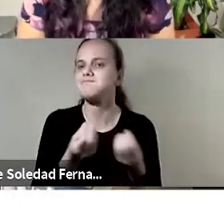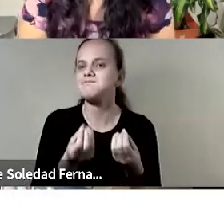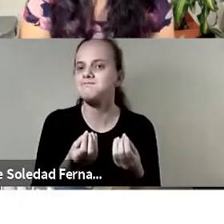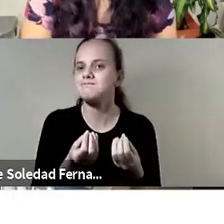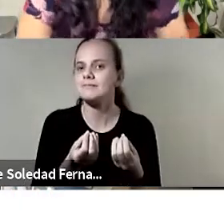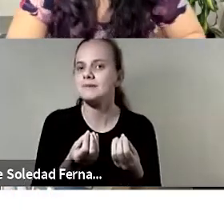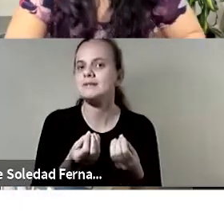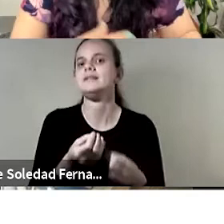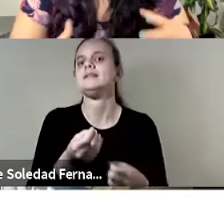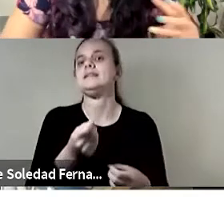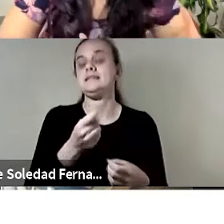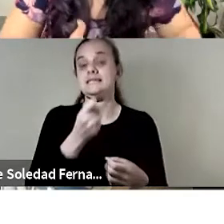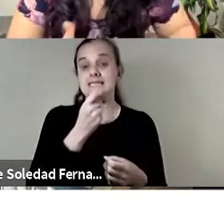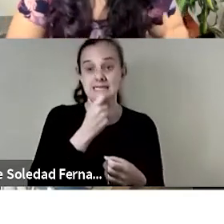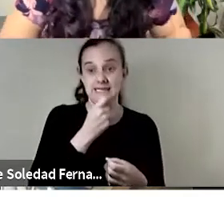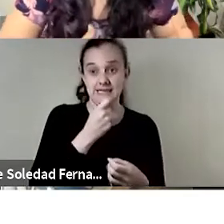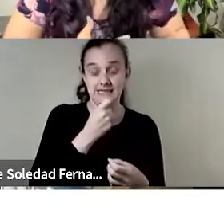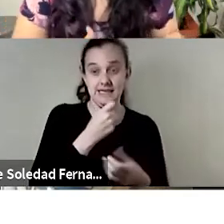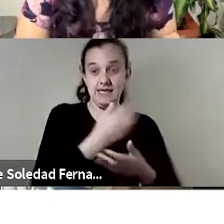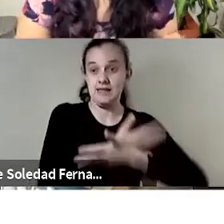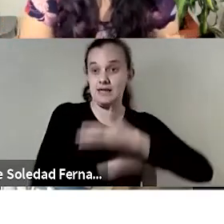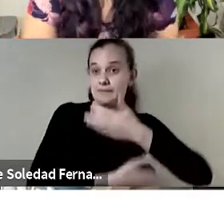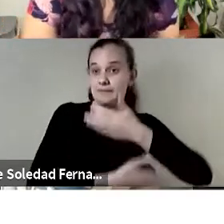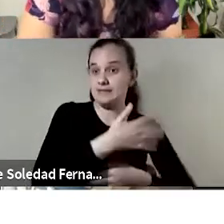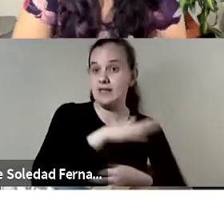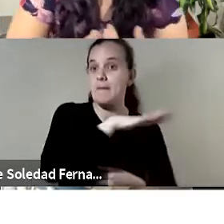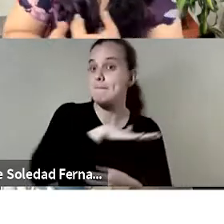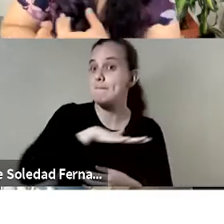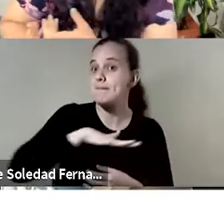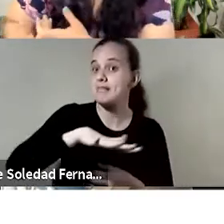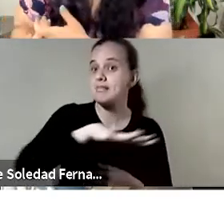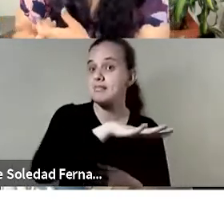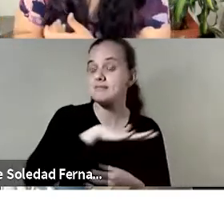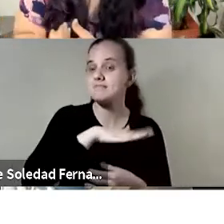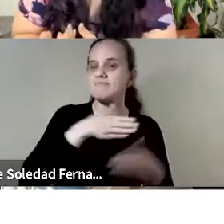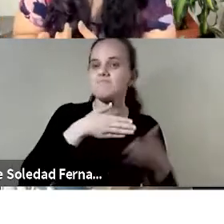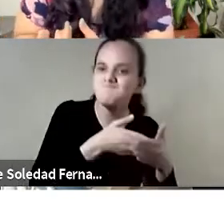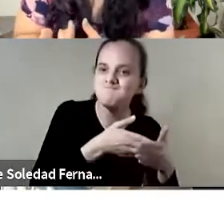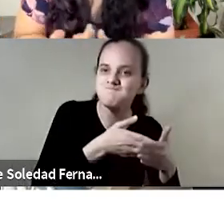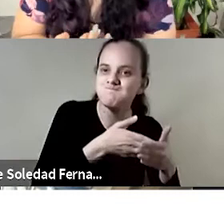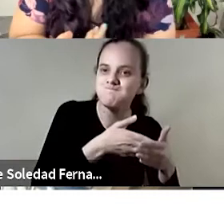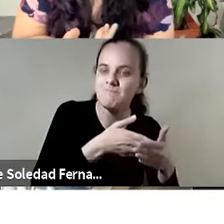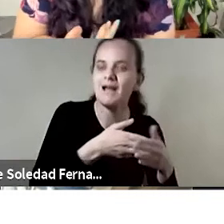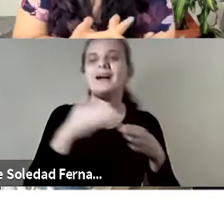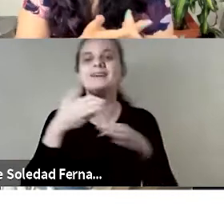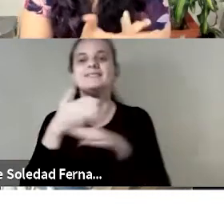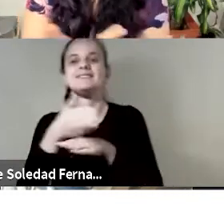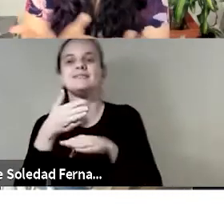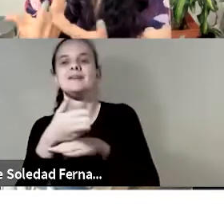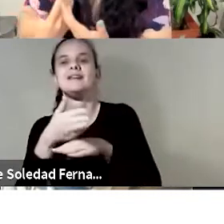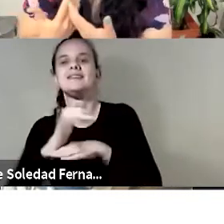La accesibilidad es como que un poco se define por lo contrario. La accesibilidad, si la discapacidad es